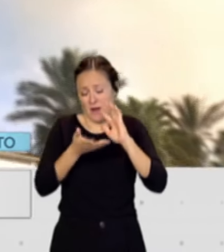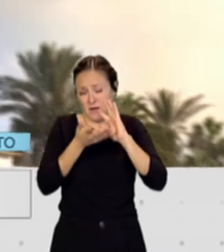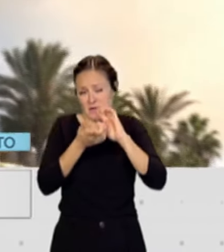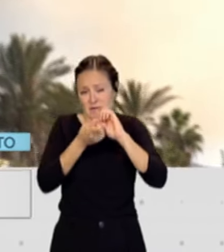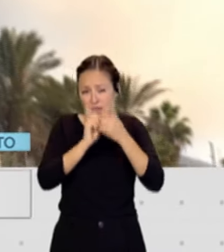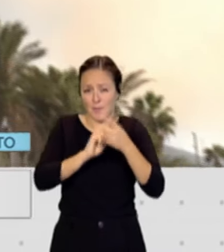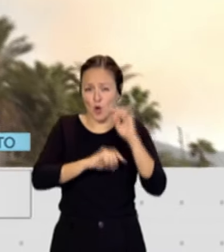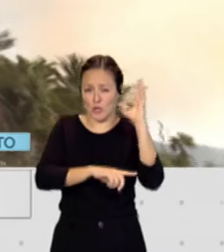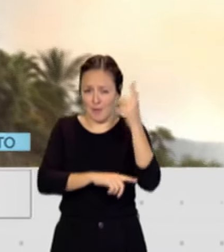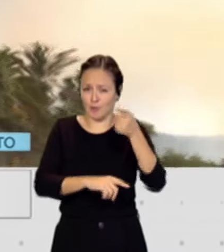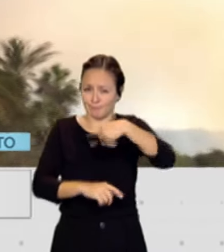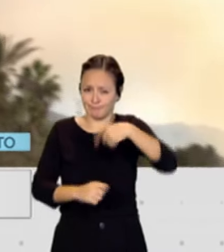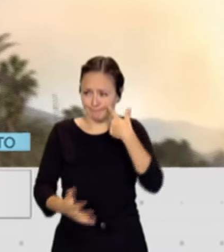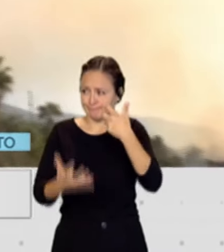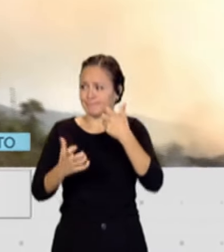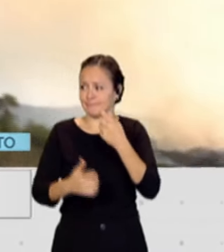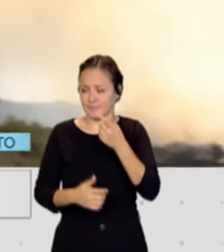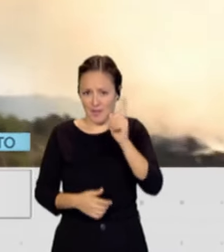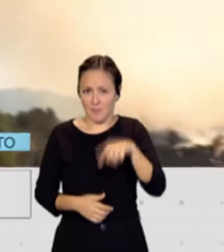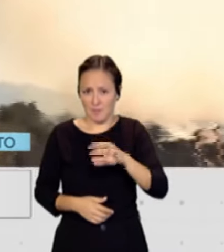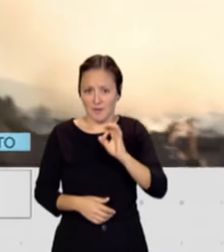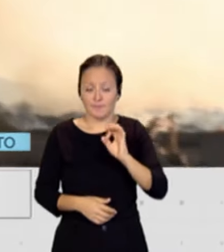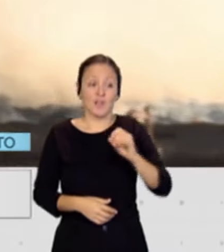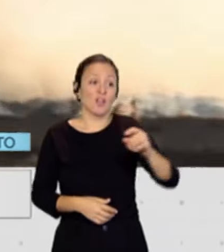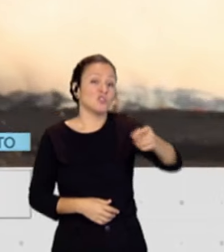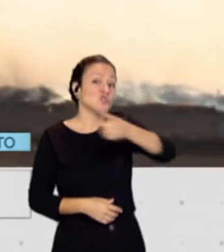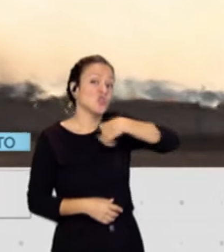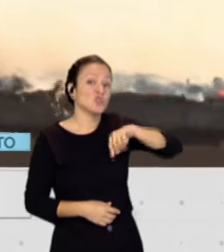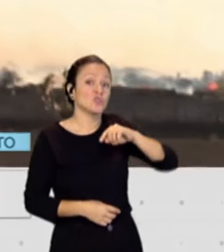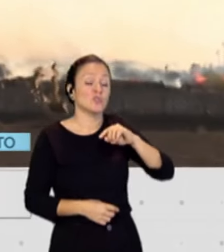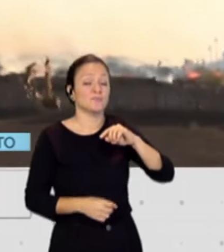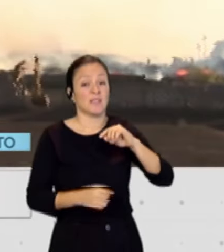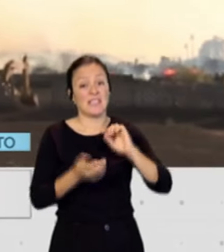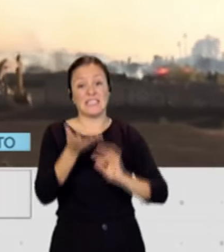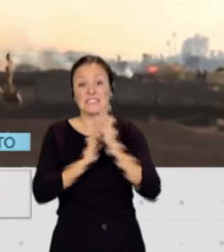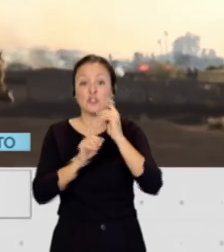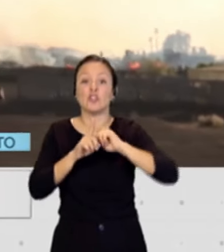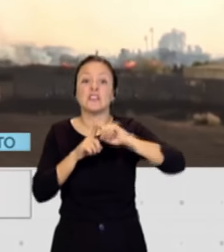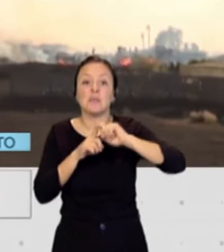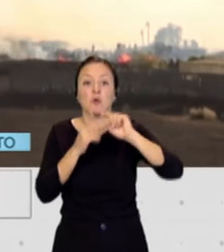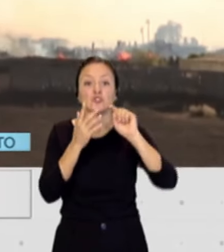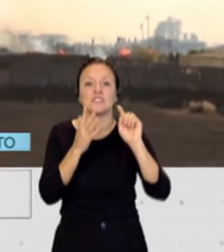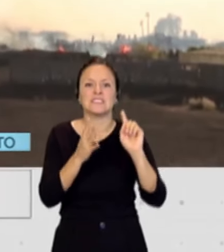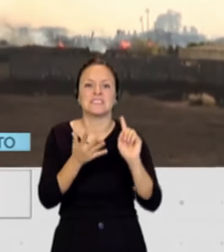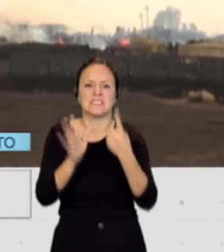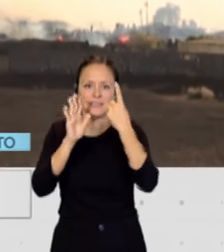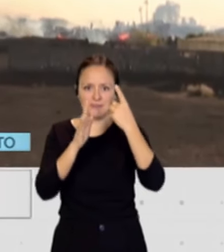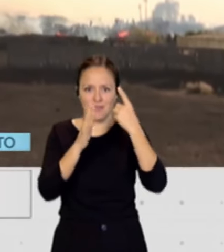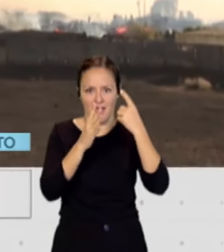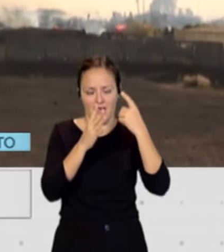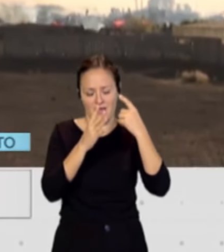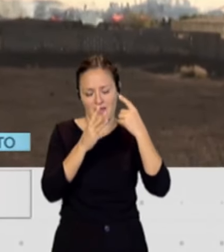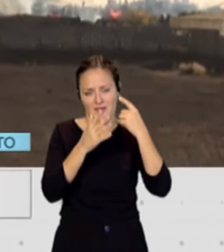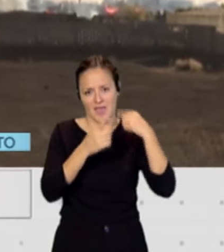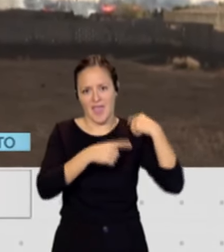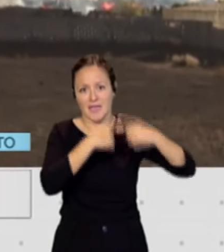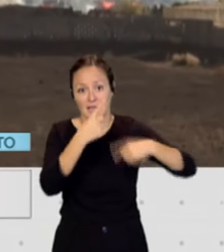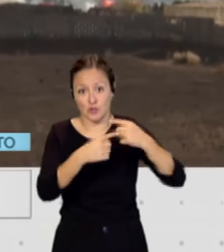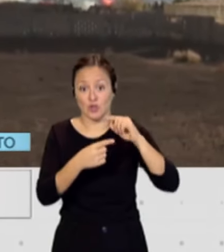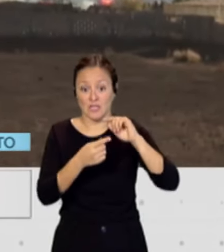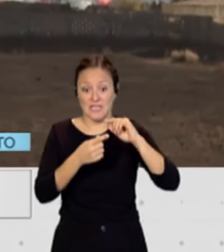no bueno nosotros tenemos lo que se llama los incendios de Esta generación ha cambiado la tipología de los incendios Y tenemos end es que más